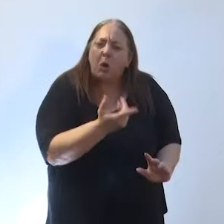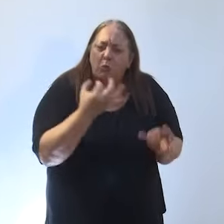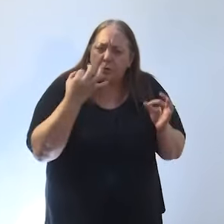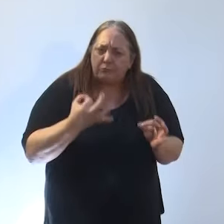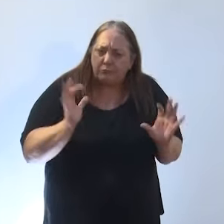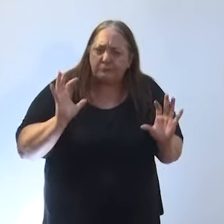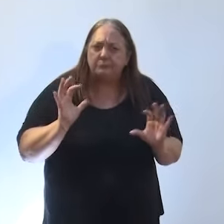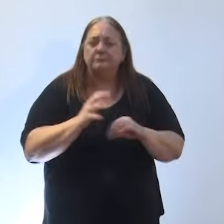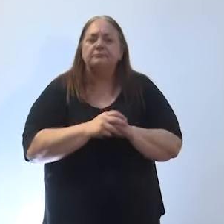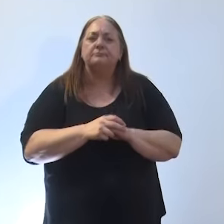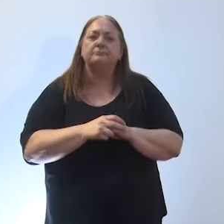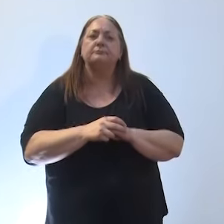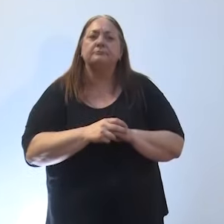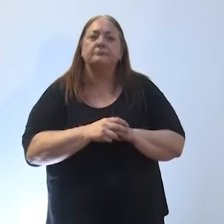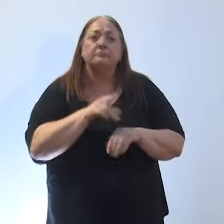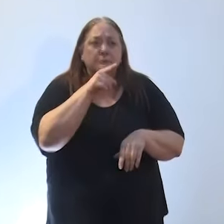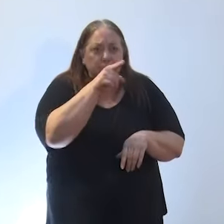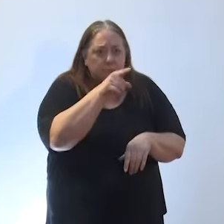si vos